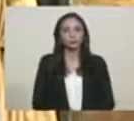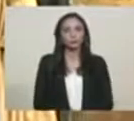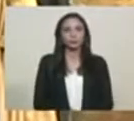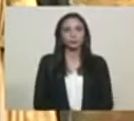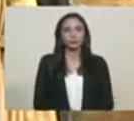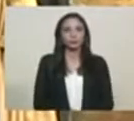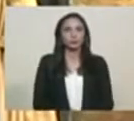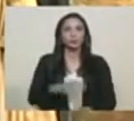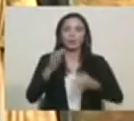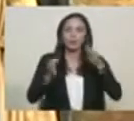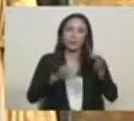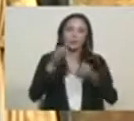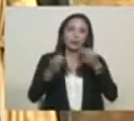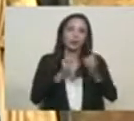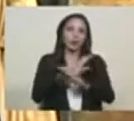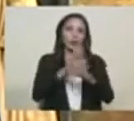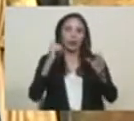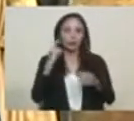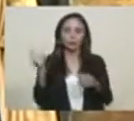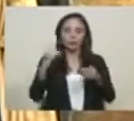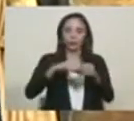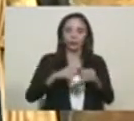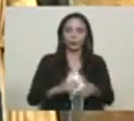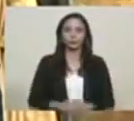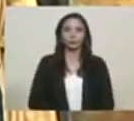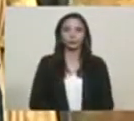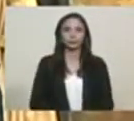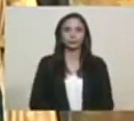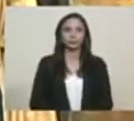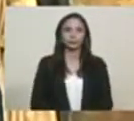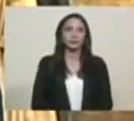para que ustedes se incorporen está muy importante